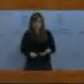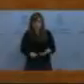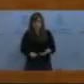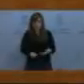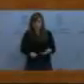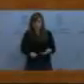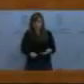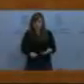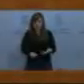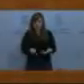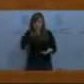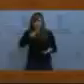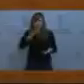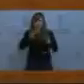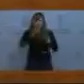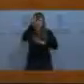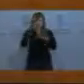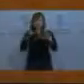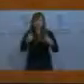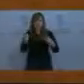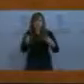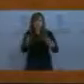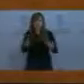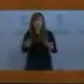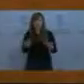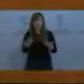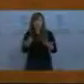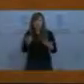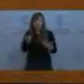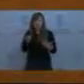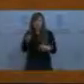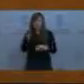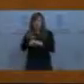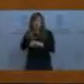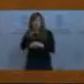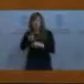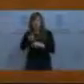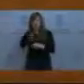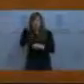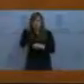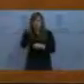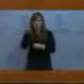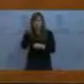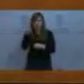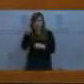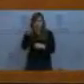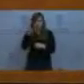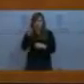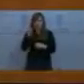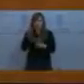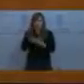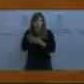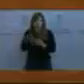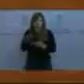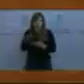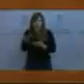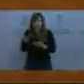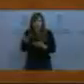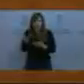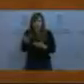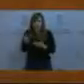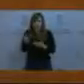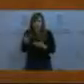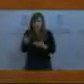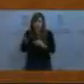a los cangueses que se gaste un dinero en una torre de laparoscopia recientemente licitada, que nunca llega,